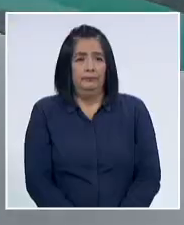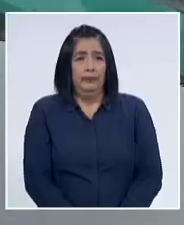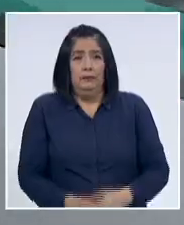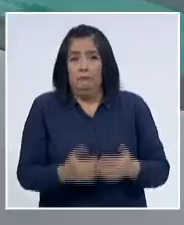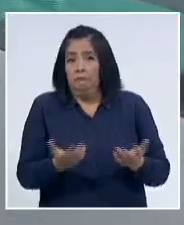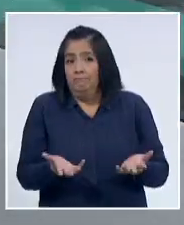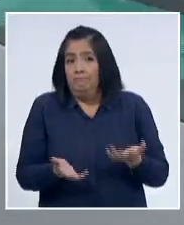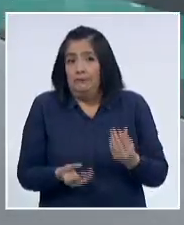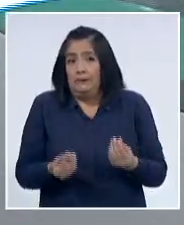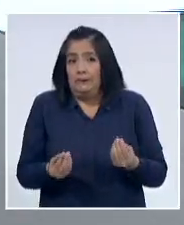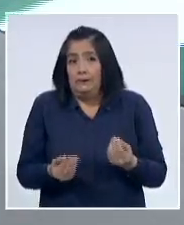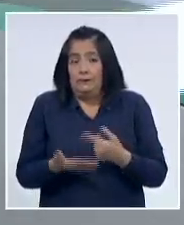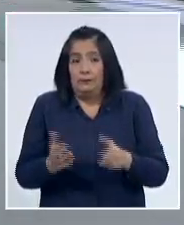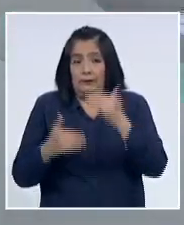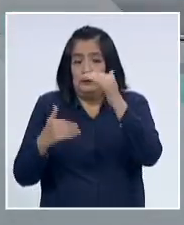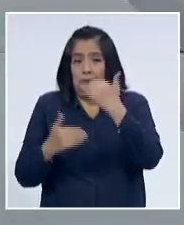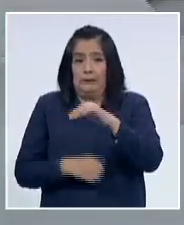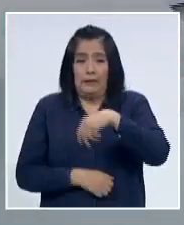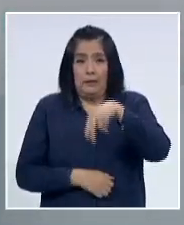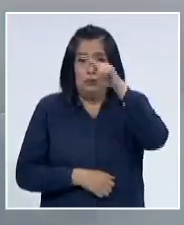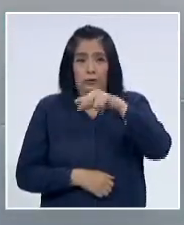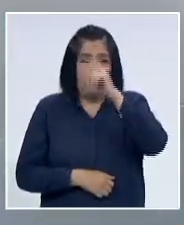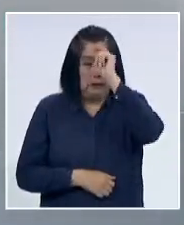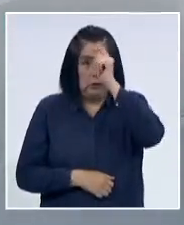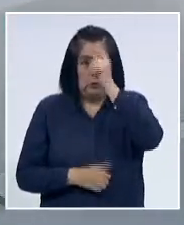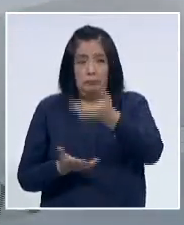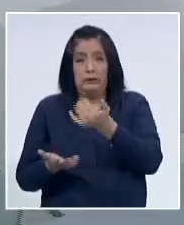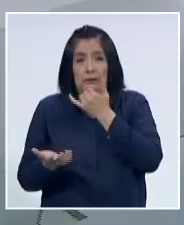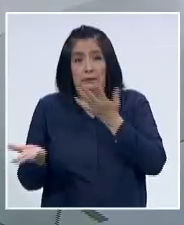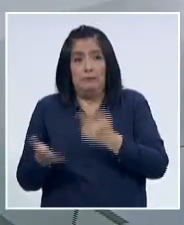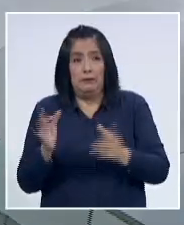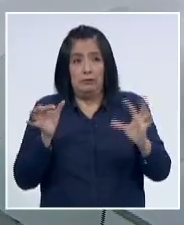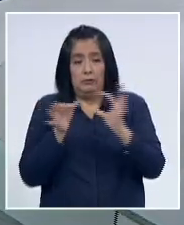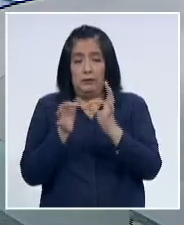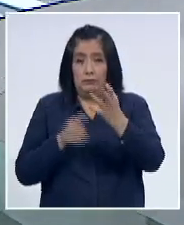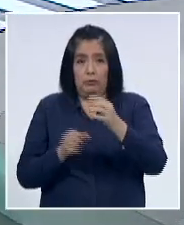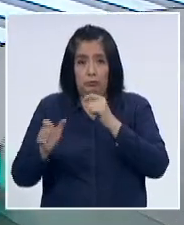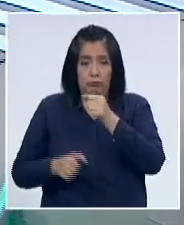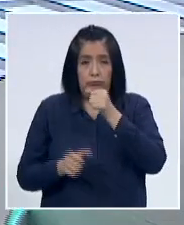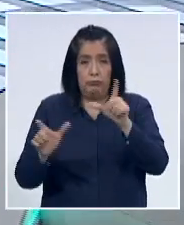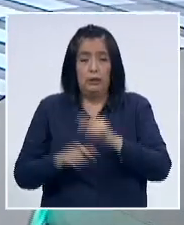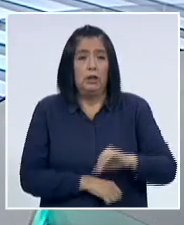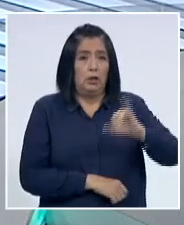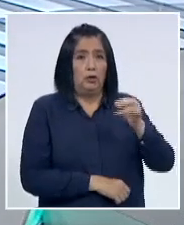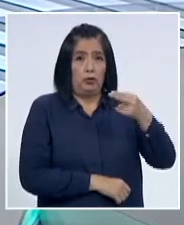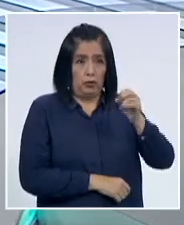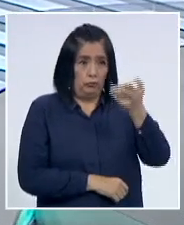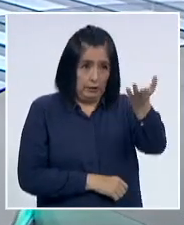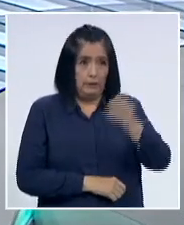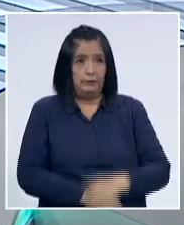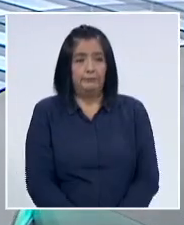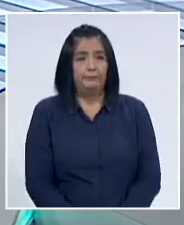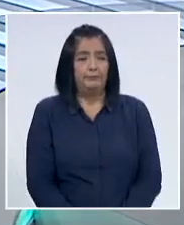¿Cuál es la situación en la frontera norte, específicamente Tumbes? ¿Qué te parece, Martín, si nos enlazamos con nuestro corresponsal? John Seclén se encuentra allá. John, adelante, buenas